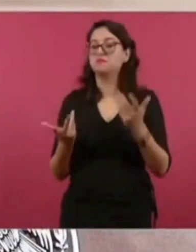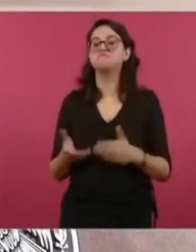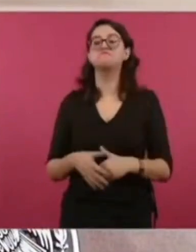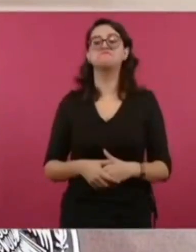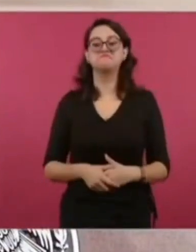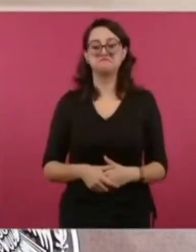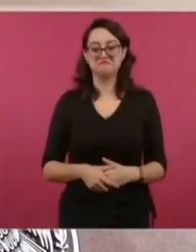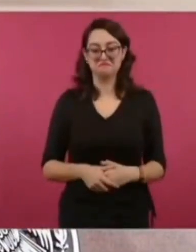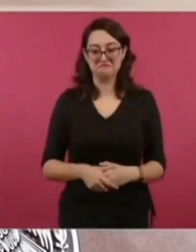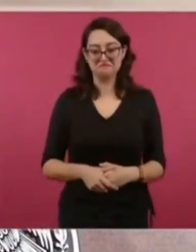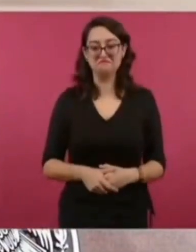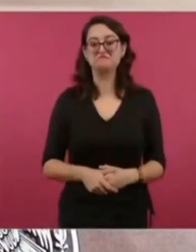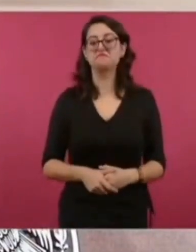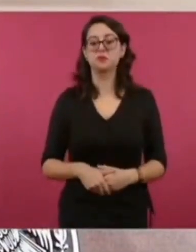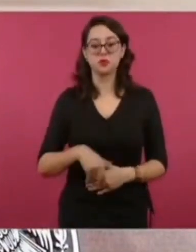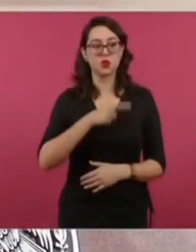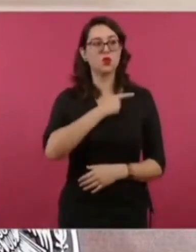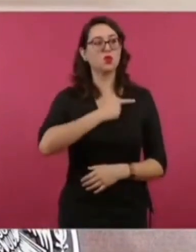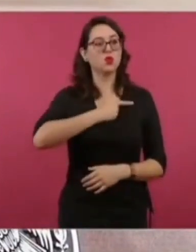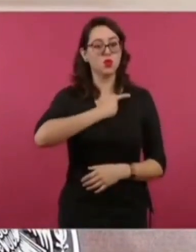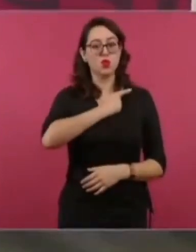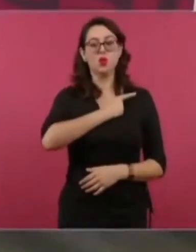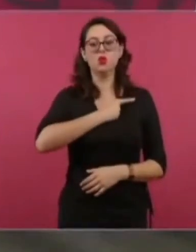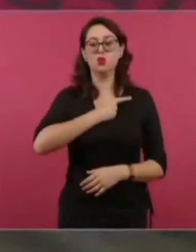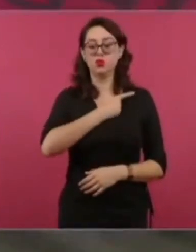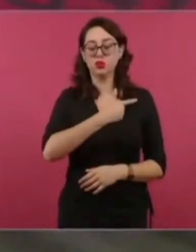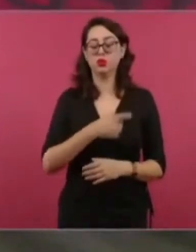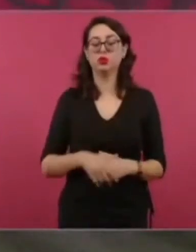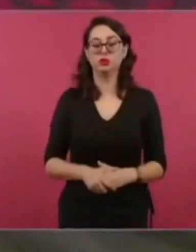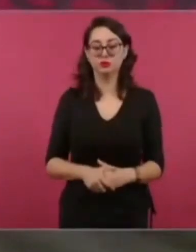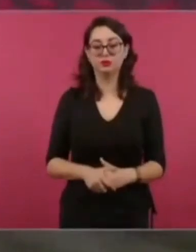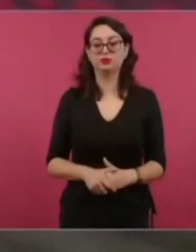$5 millones de pobres